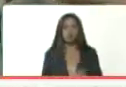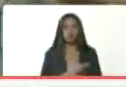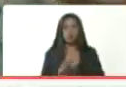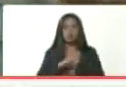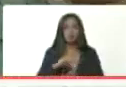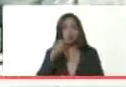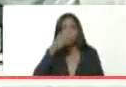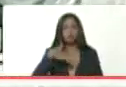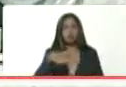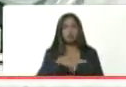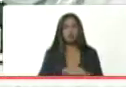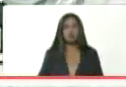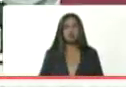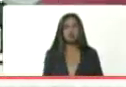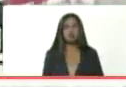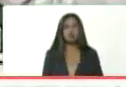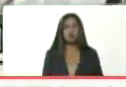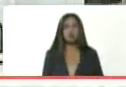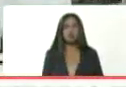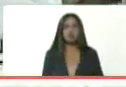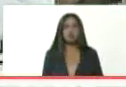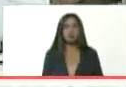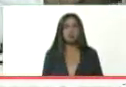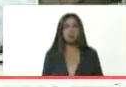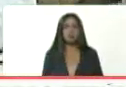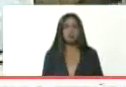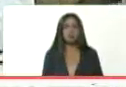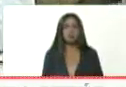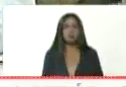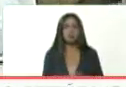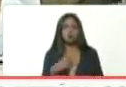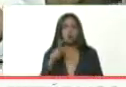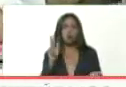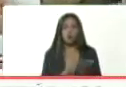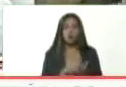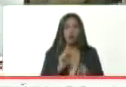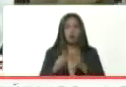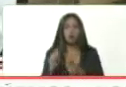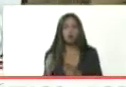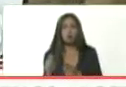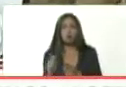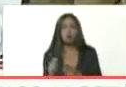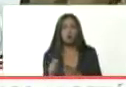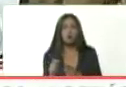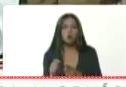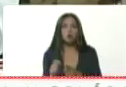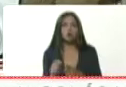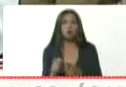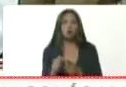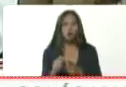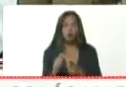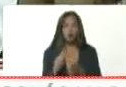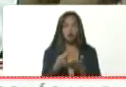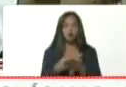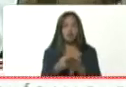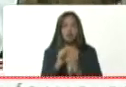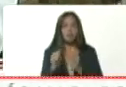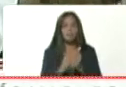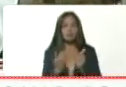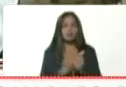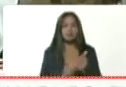todo aquí voy a probar algunos recursos fíjense ustedes que me está solicitando la vicepresidente